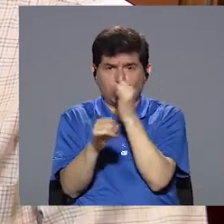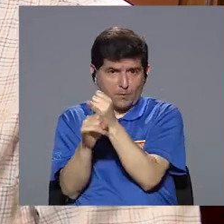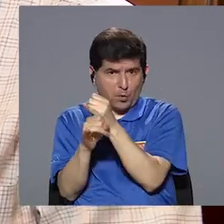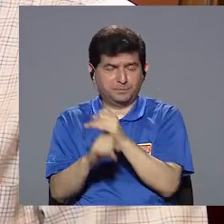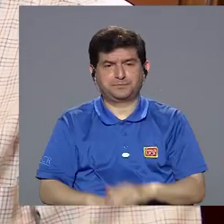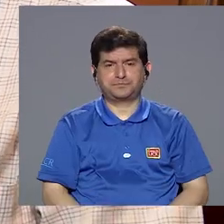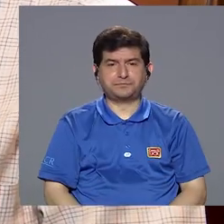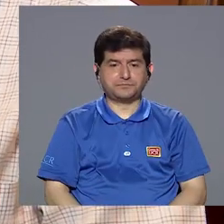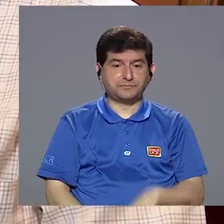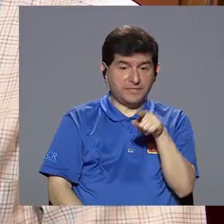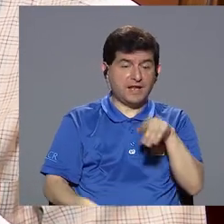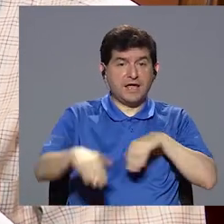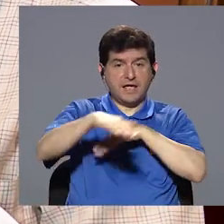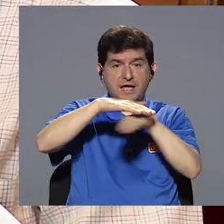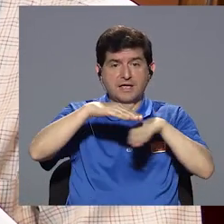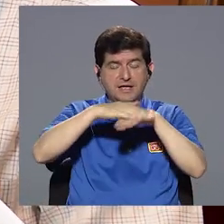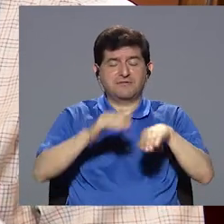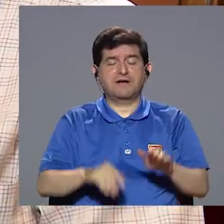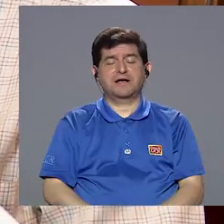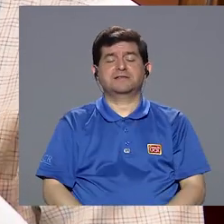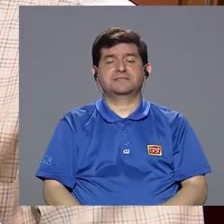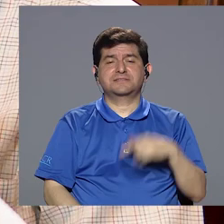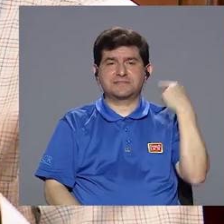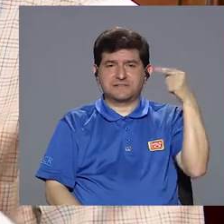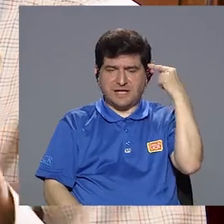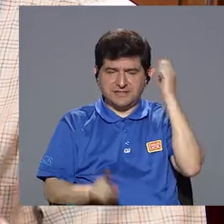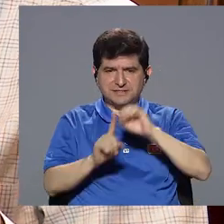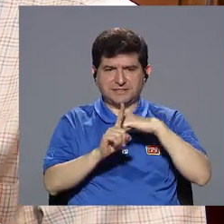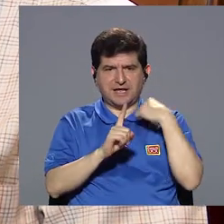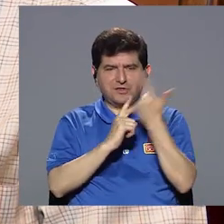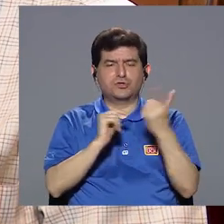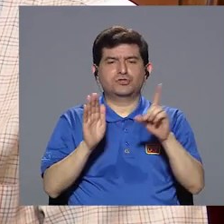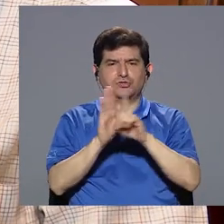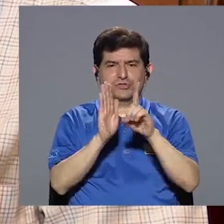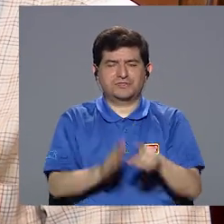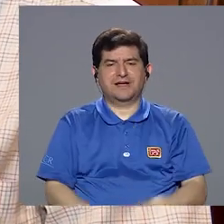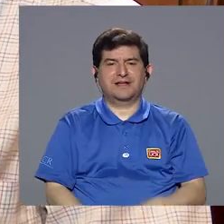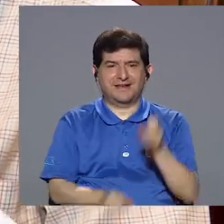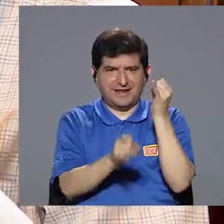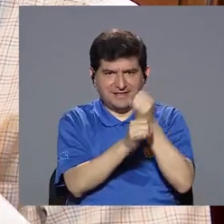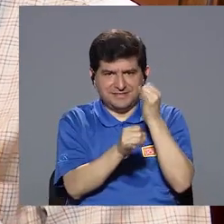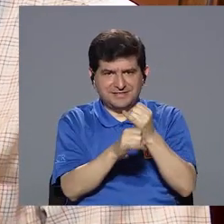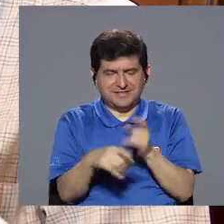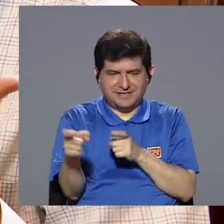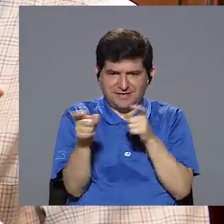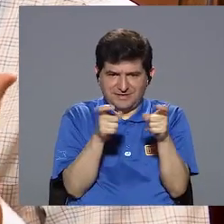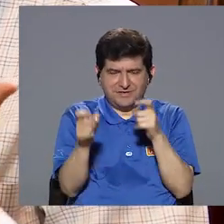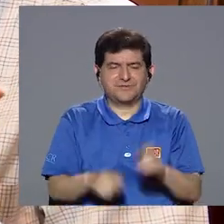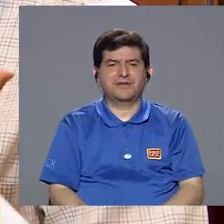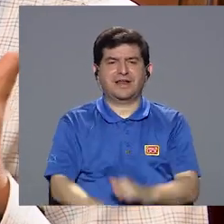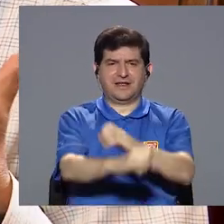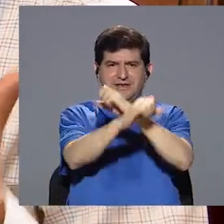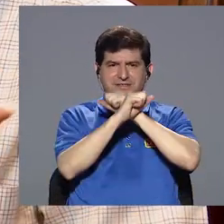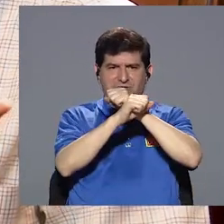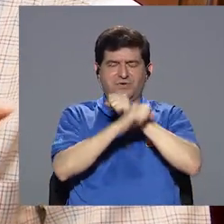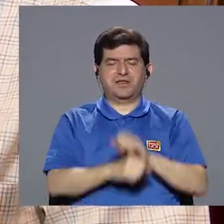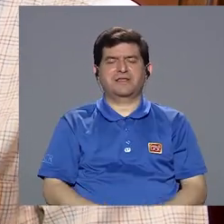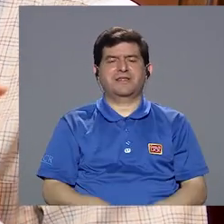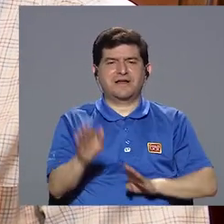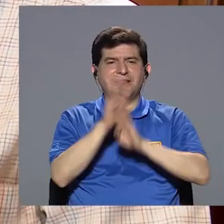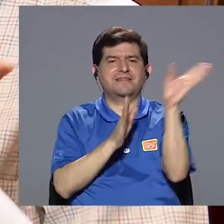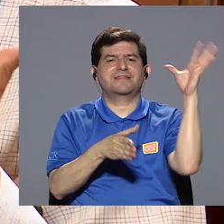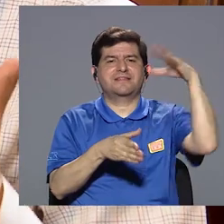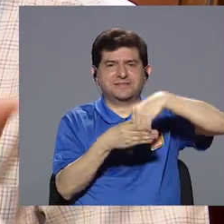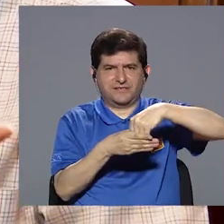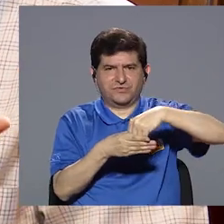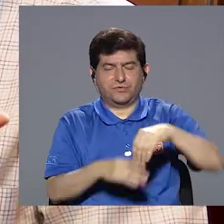conjunto de instituciones que son la base del estado social de derecho en nuestro país es decir son las instituciones encargadas de garantizar un